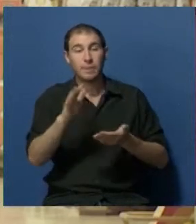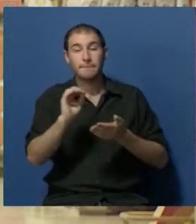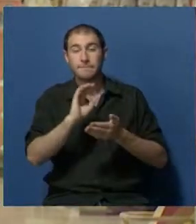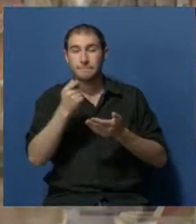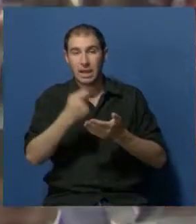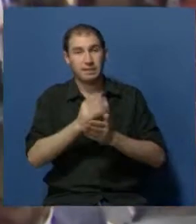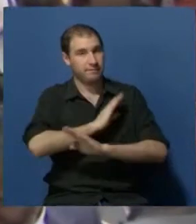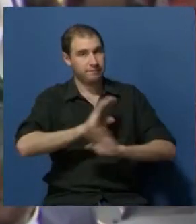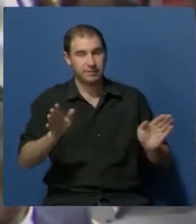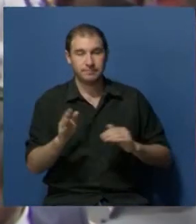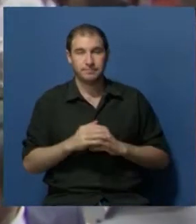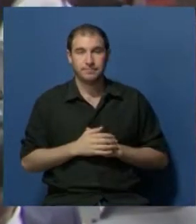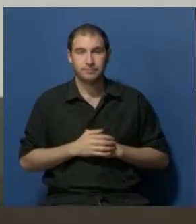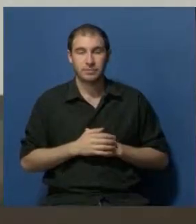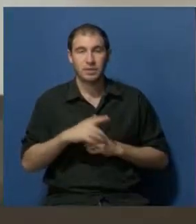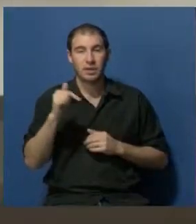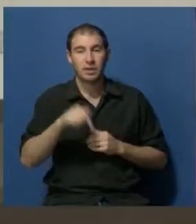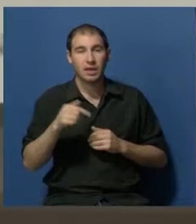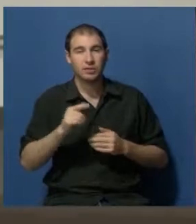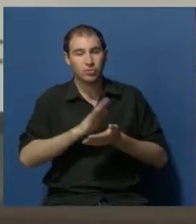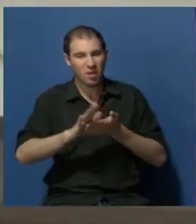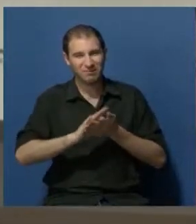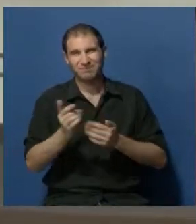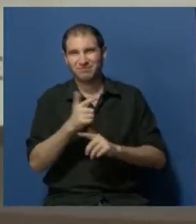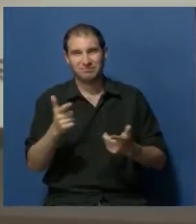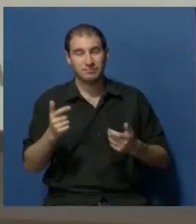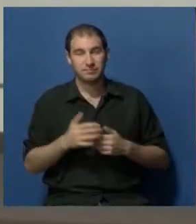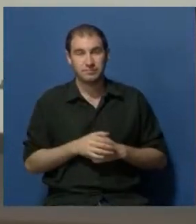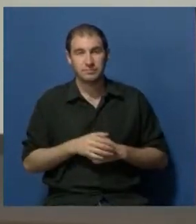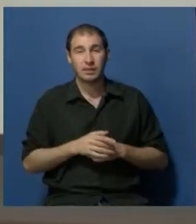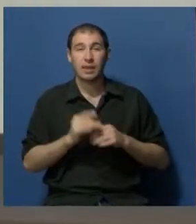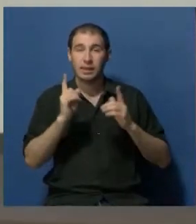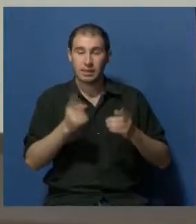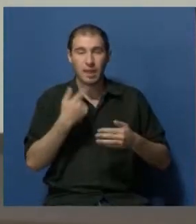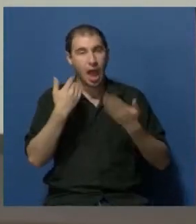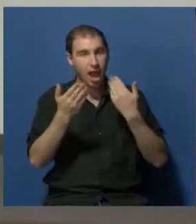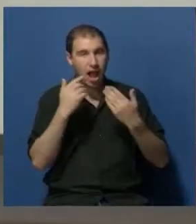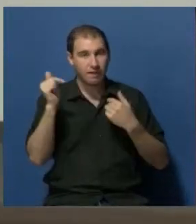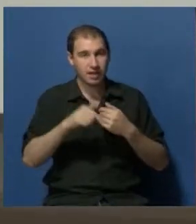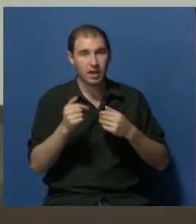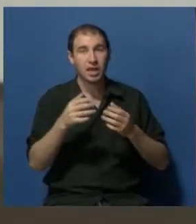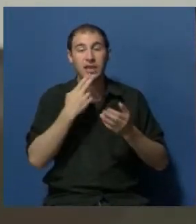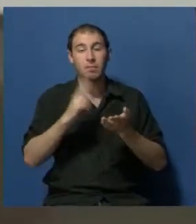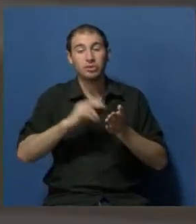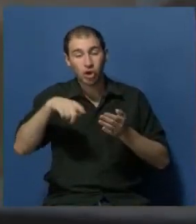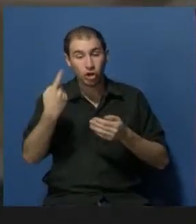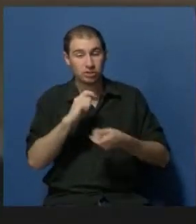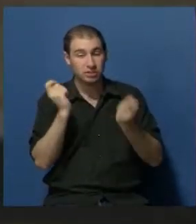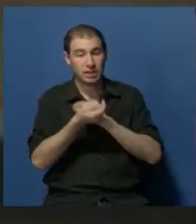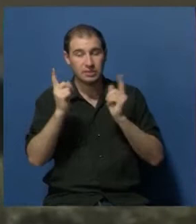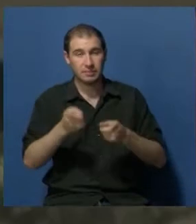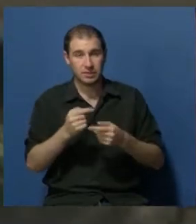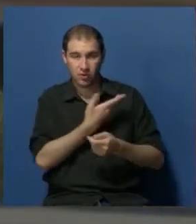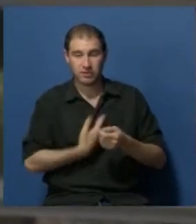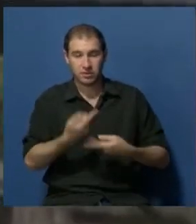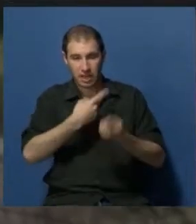país. Por lo tanto, no es nueva la situación. También hay que hablar de que hay otros impuestos que se modificaron con el cambio de